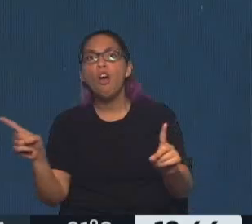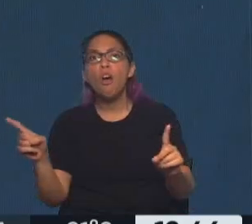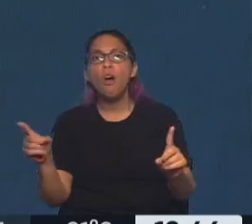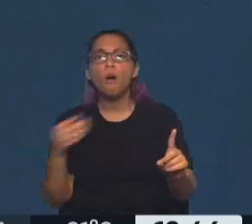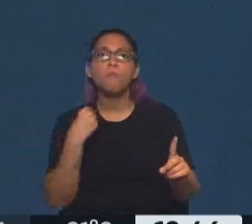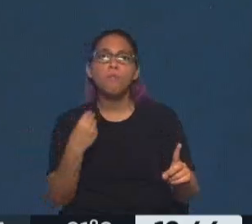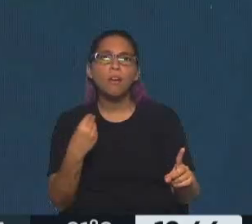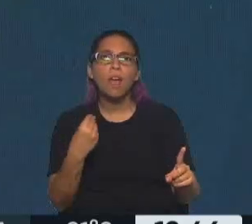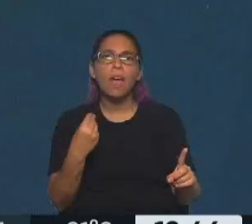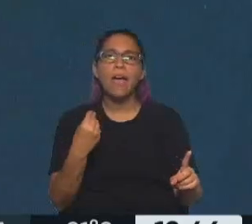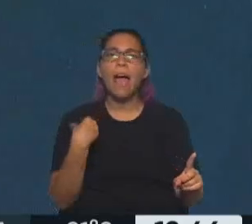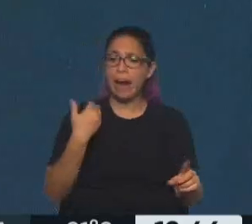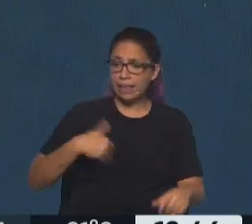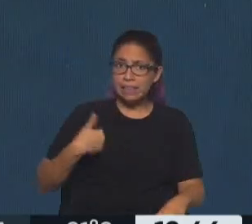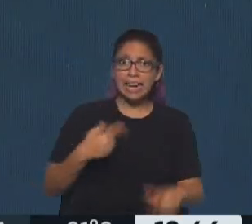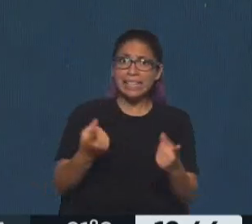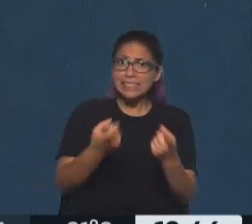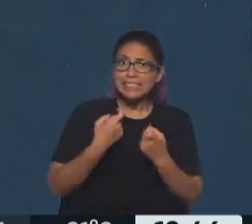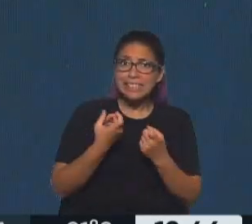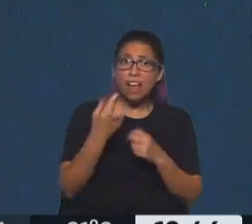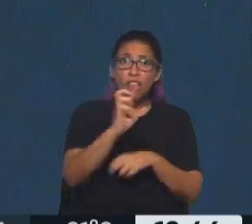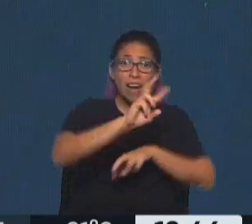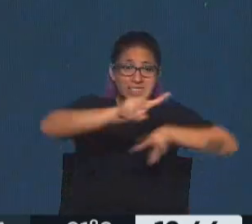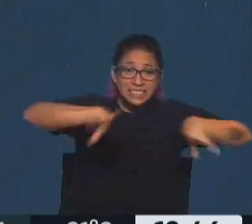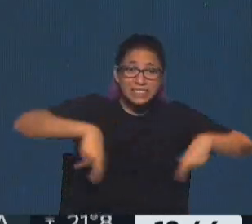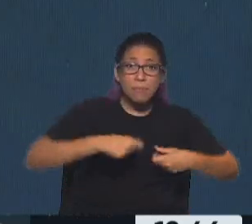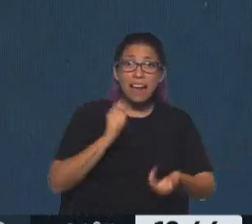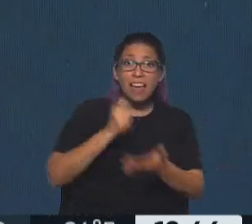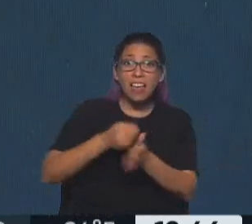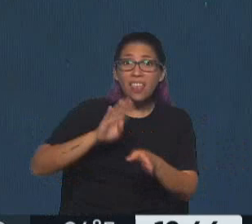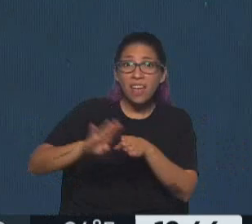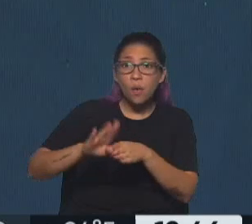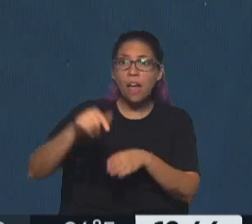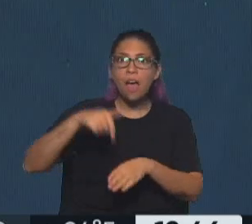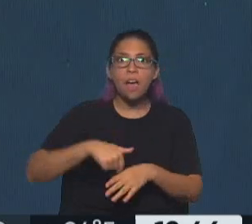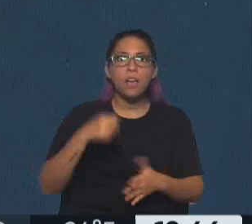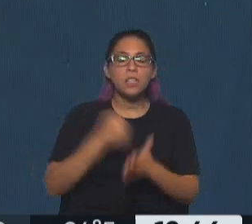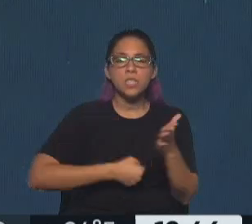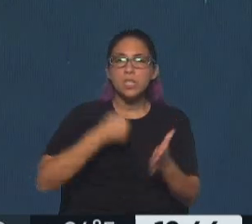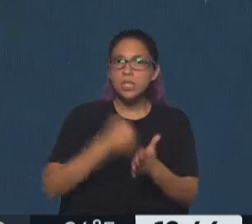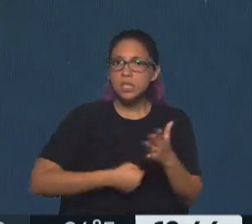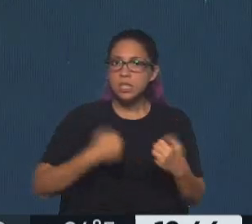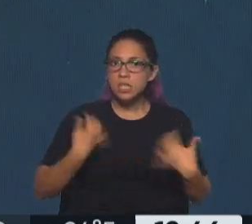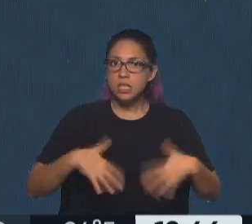emergente, Argentina, que necesita recaudar esos dólares para pagar la deuda, se convierte en una tarea tan difícil? Muchas gracias.